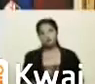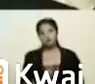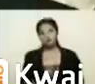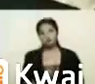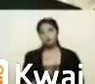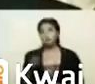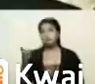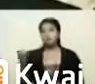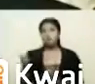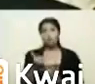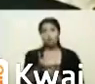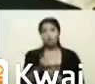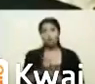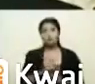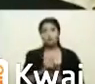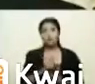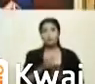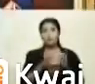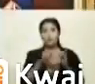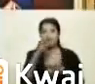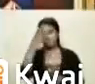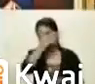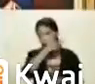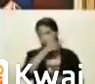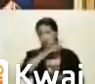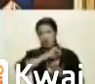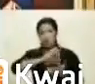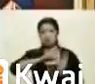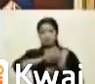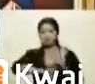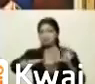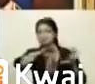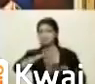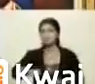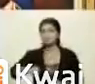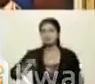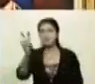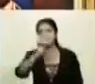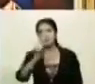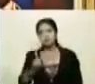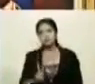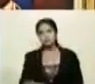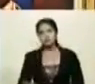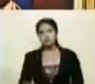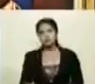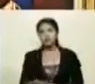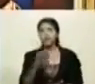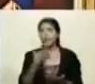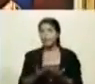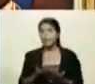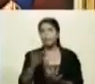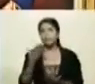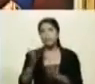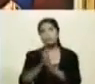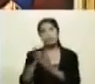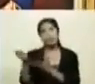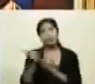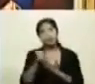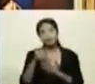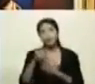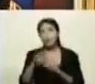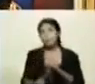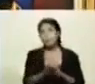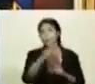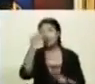que el Papa nos ayude a impedir que Trump lance sus tropas e invada Venezuela. Le pido al Papa ayuda contra la